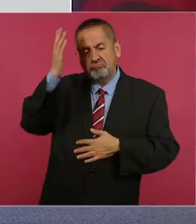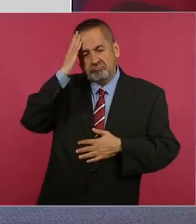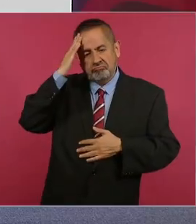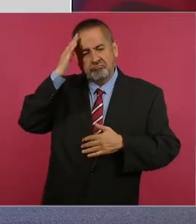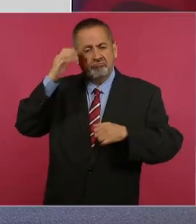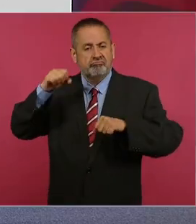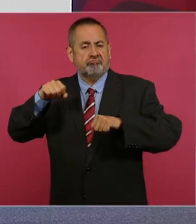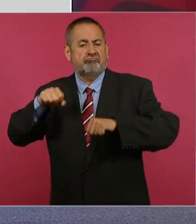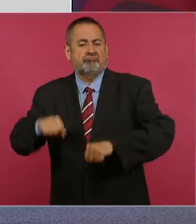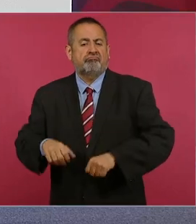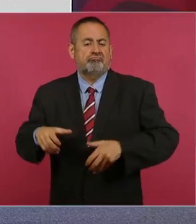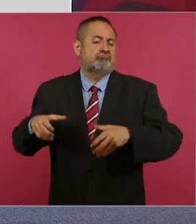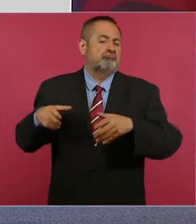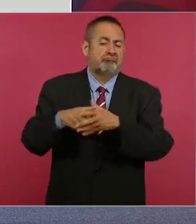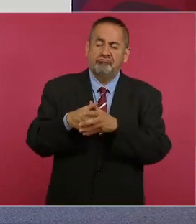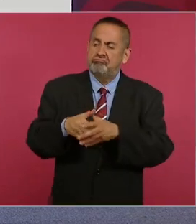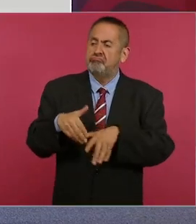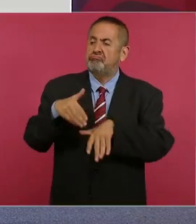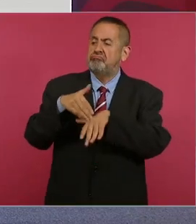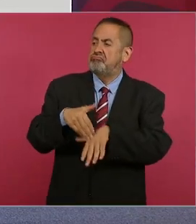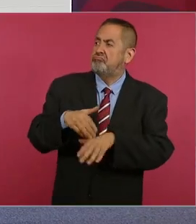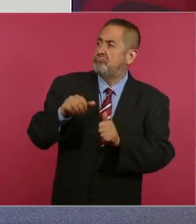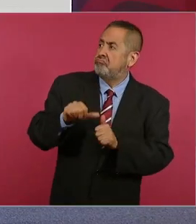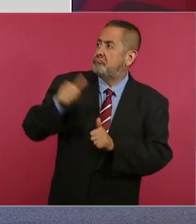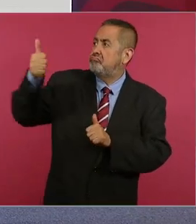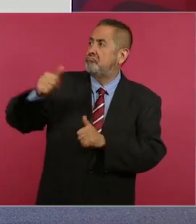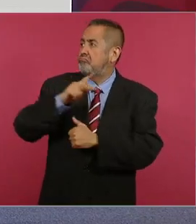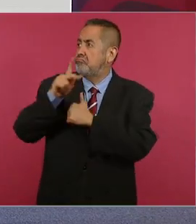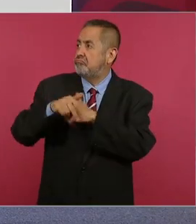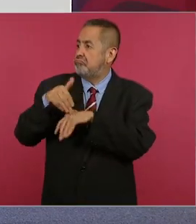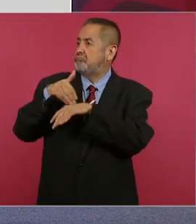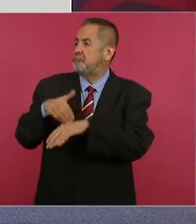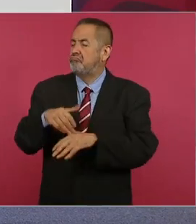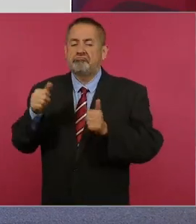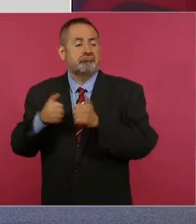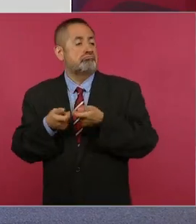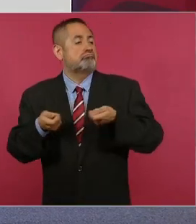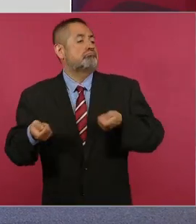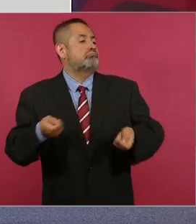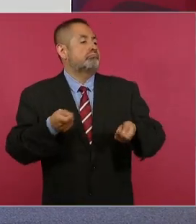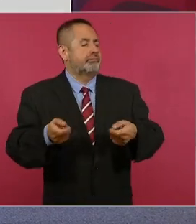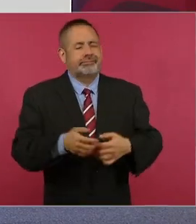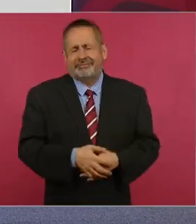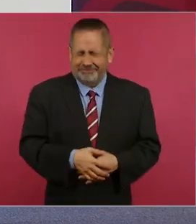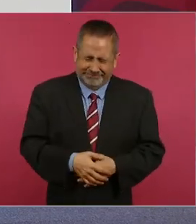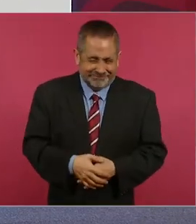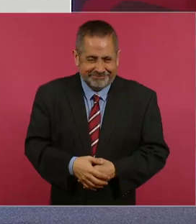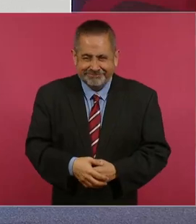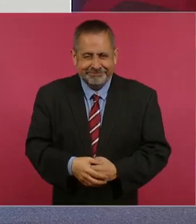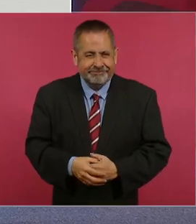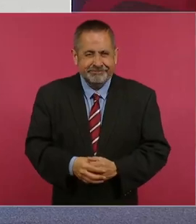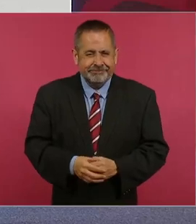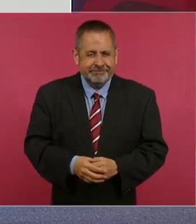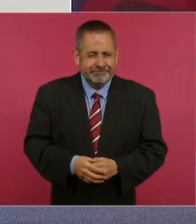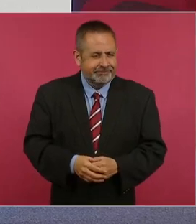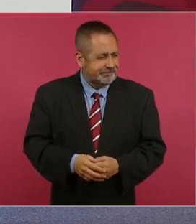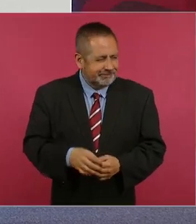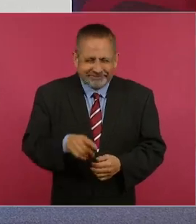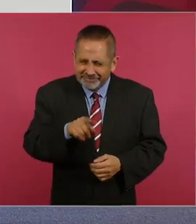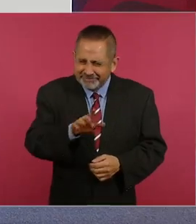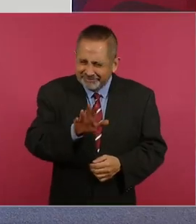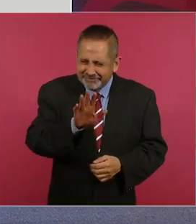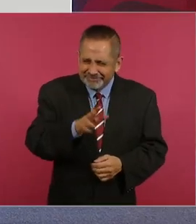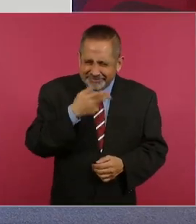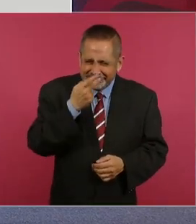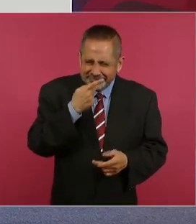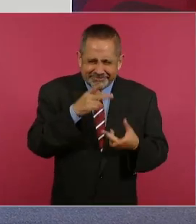omnipotentes al servicio de extranjeros perniciosos. Todo eso también es